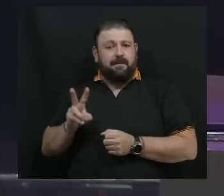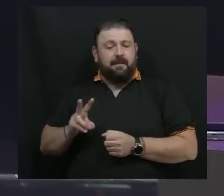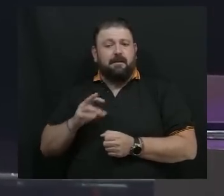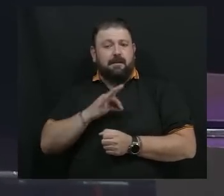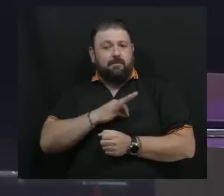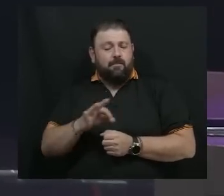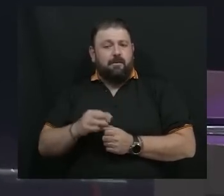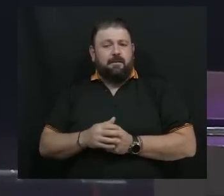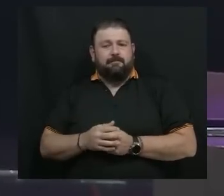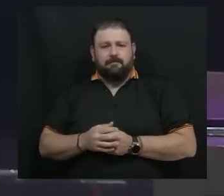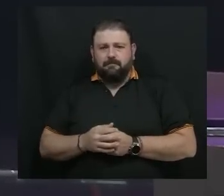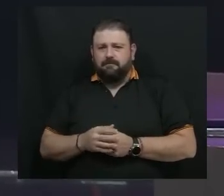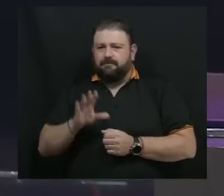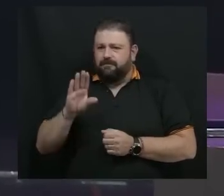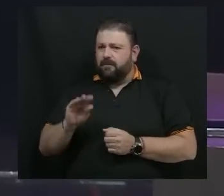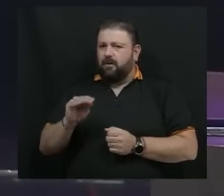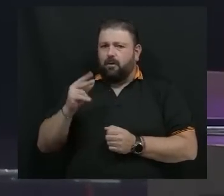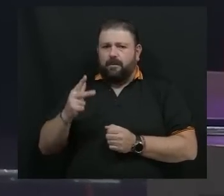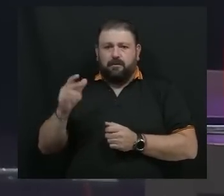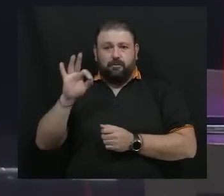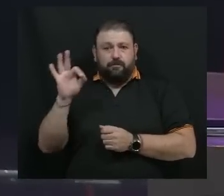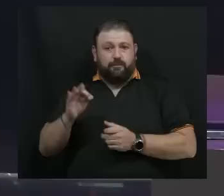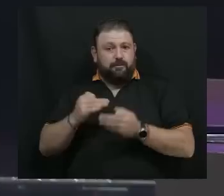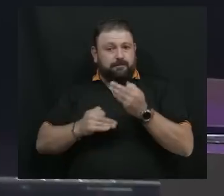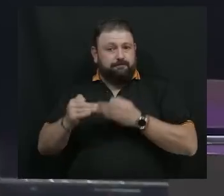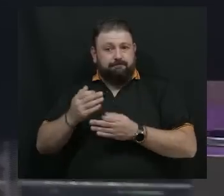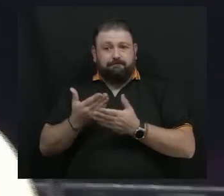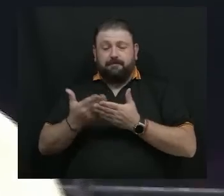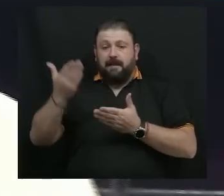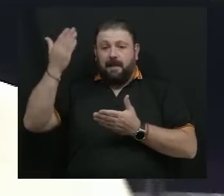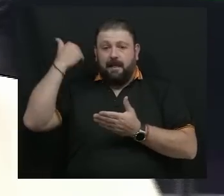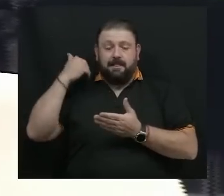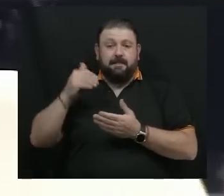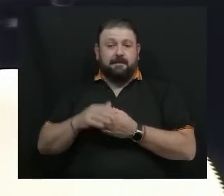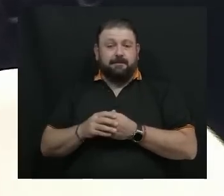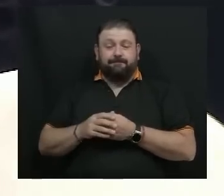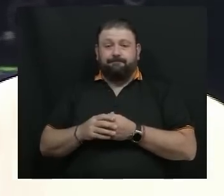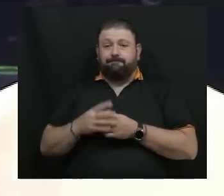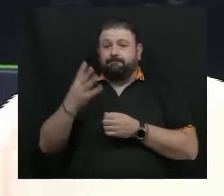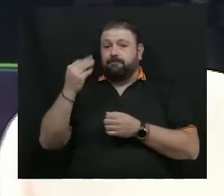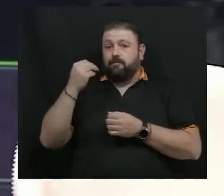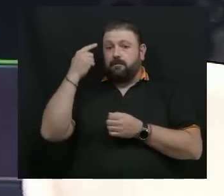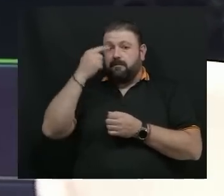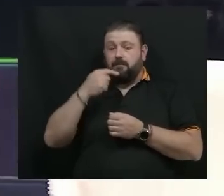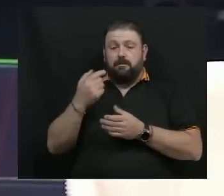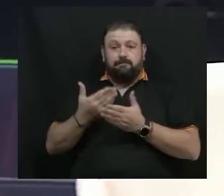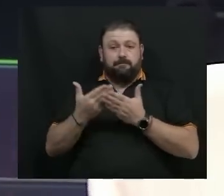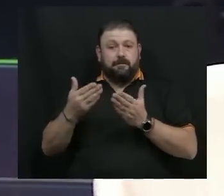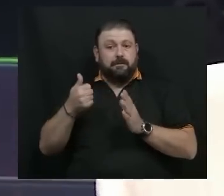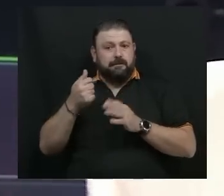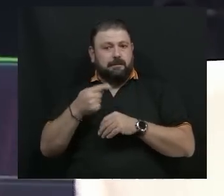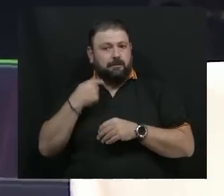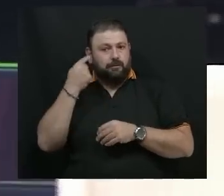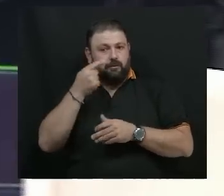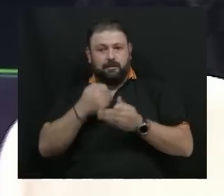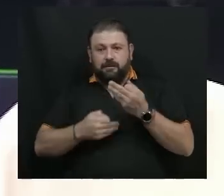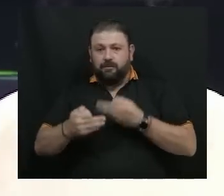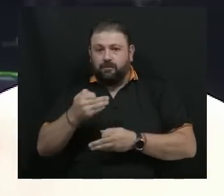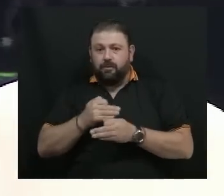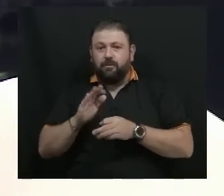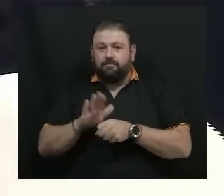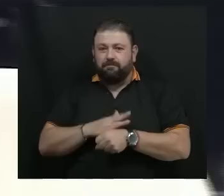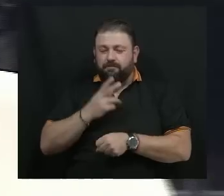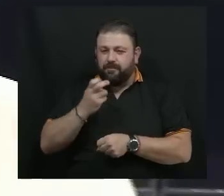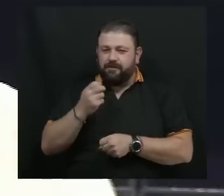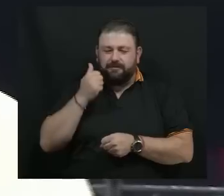98%. Que se absorbía, se tardaba 9 horas, ahora se tarda 6 horas, amigos. Estamos hablando del equivalente, imagínense